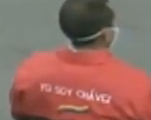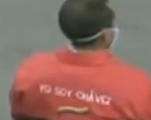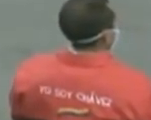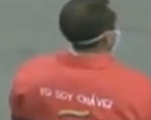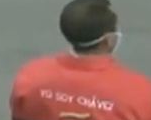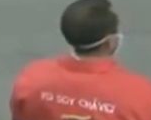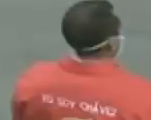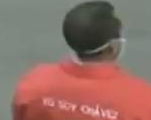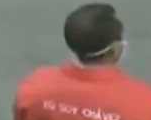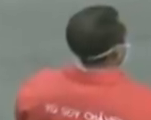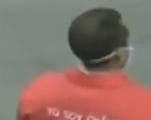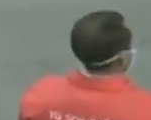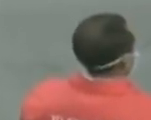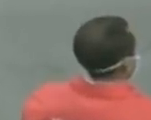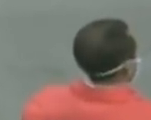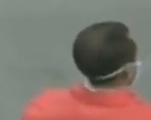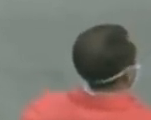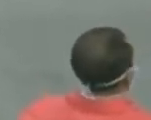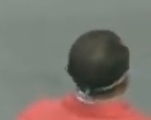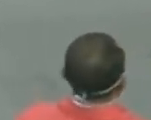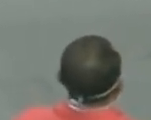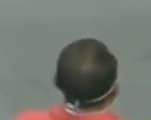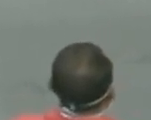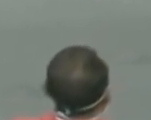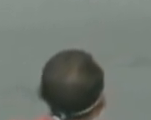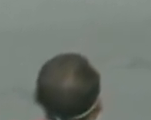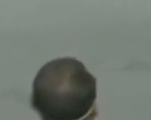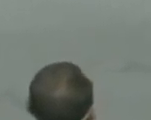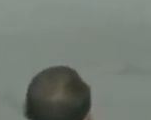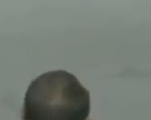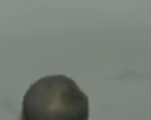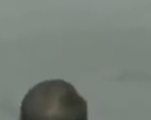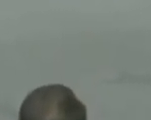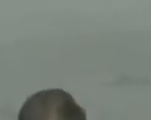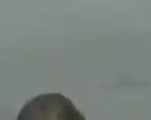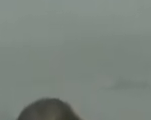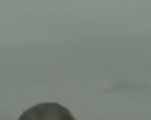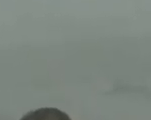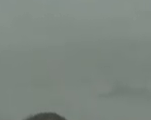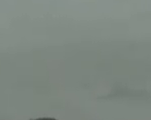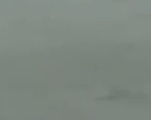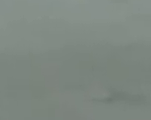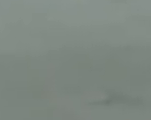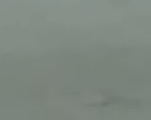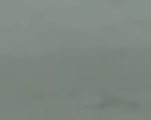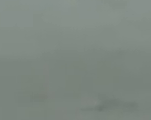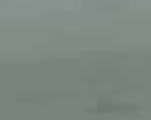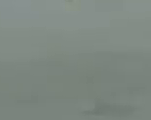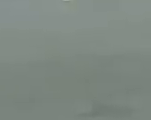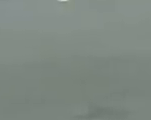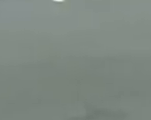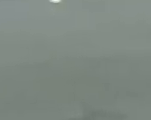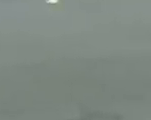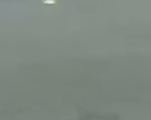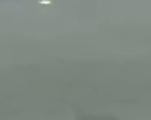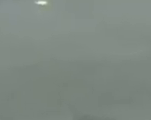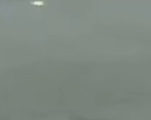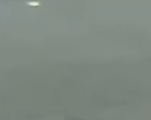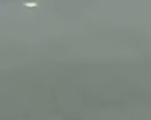Miércoles 22 de abril. Miércoles hoy de economía en cuarentena.